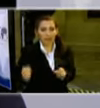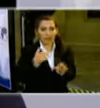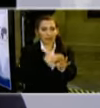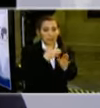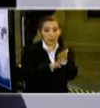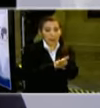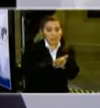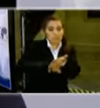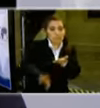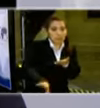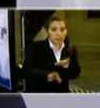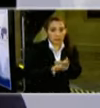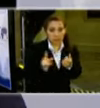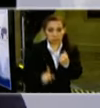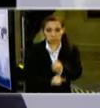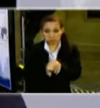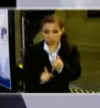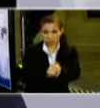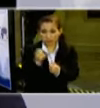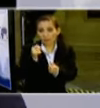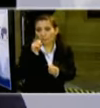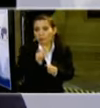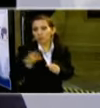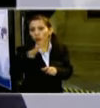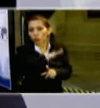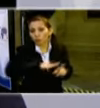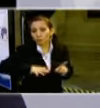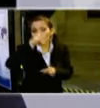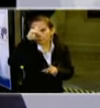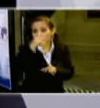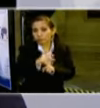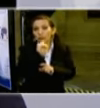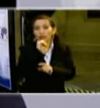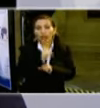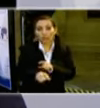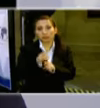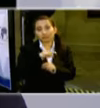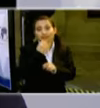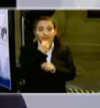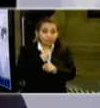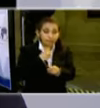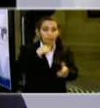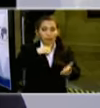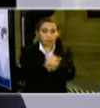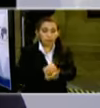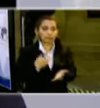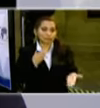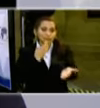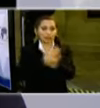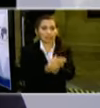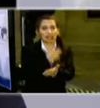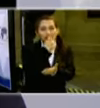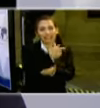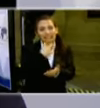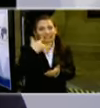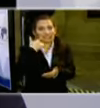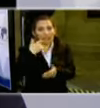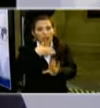preventiva. En este nuevo contexto, México también se vio obligado a entrar en la dinámica de esta